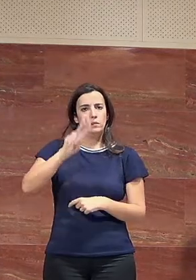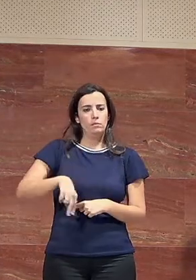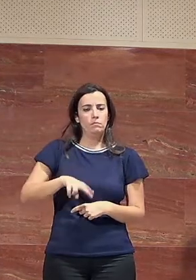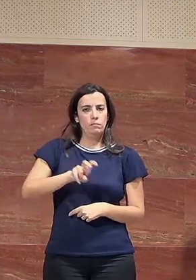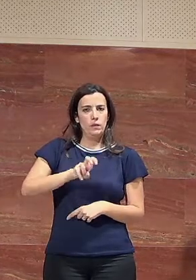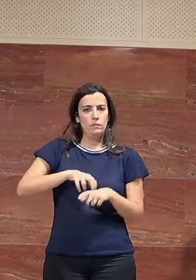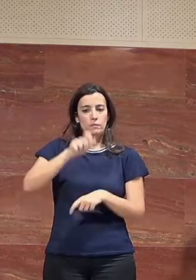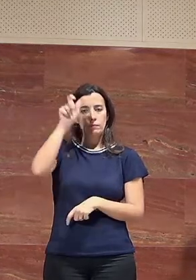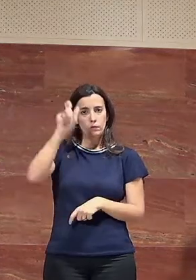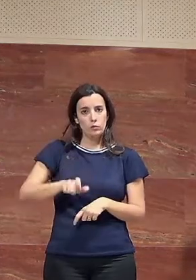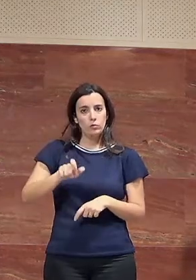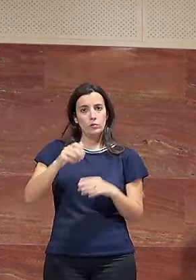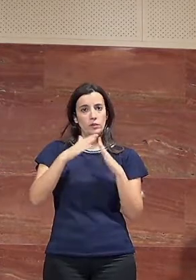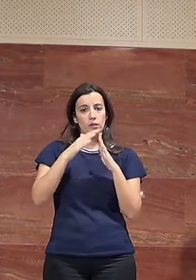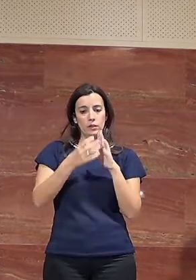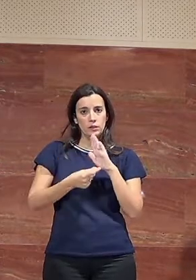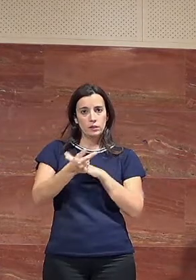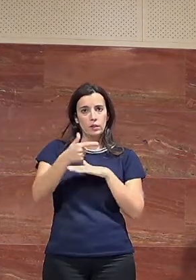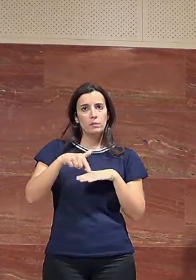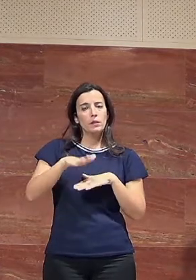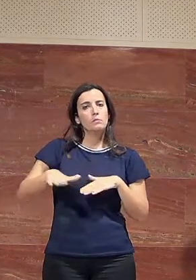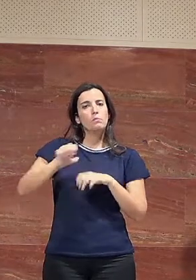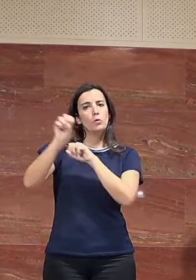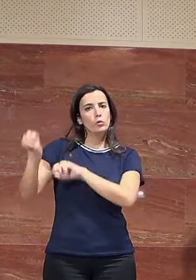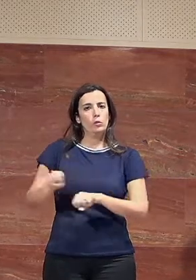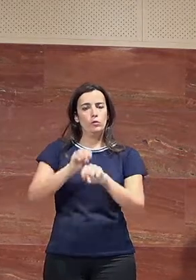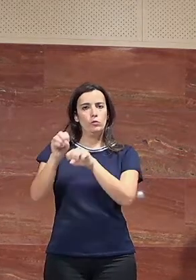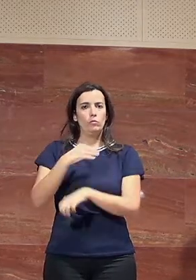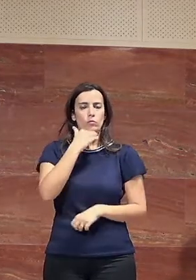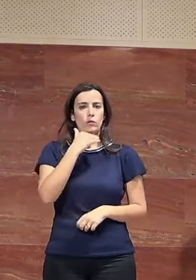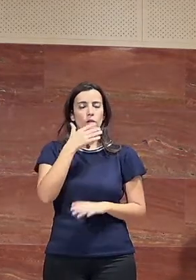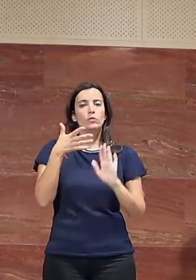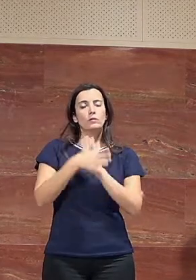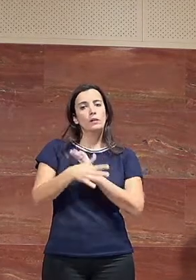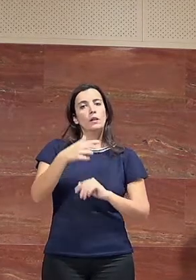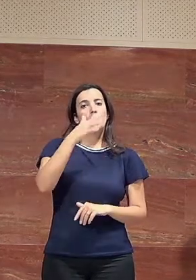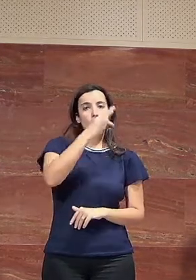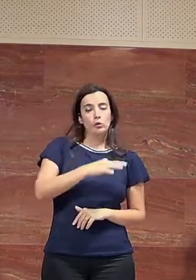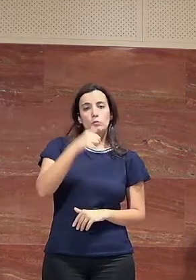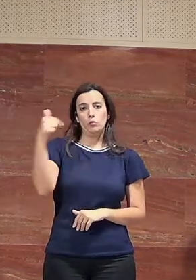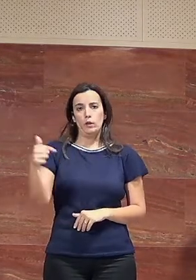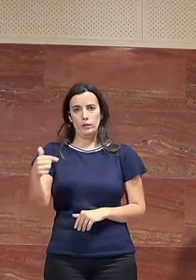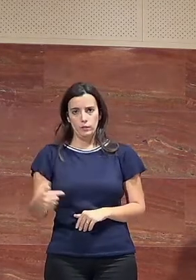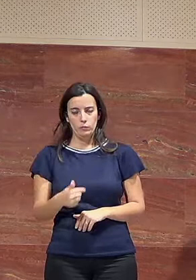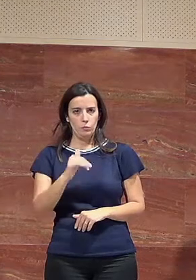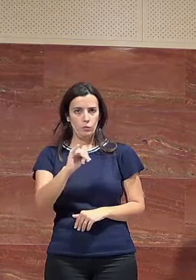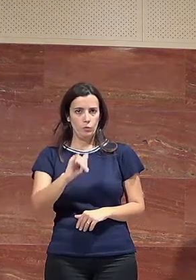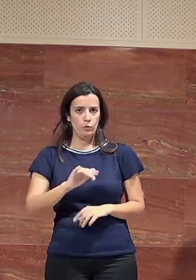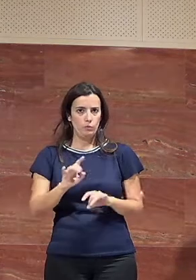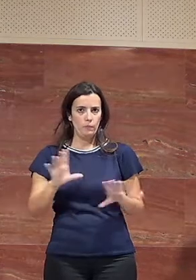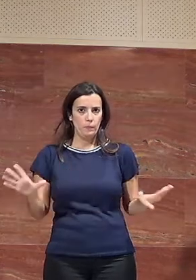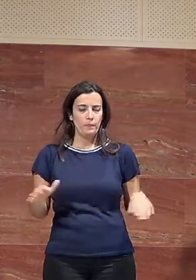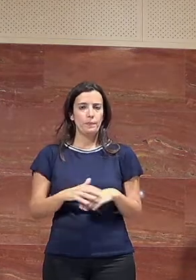la persona que sale de su casa tenga un espacio de protección. O sea que hay sus pros y sus contras, desde luego. En el caso